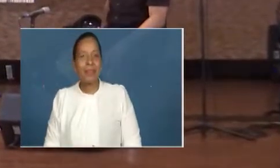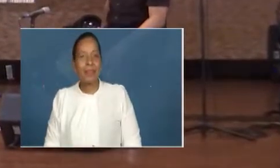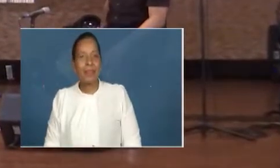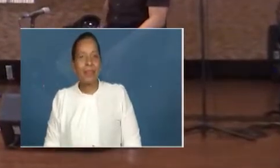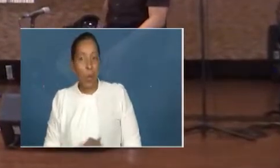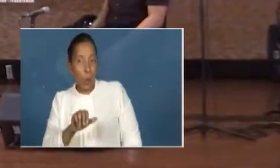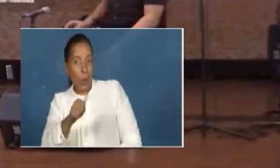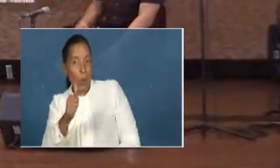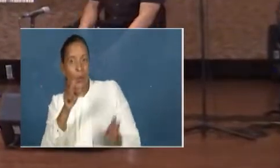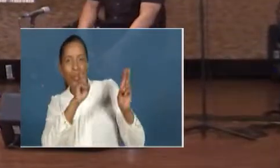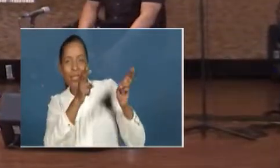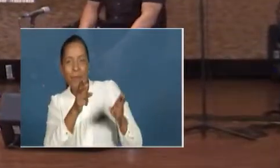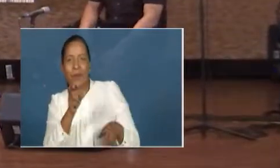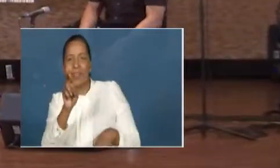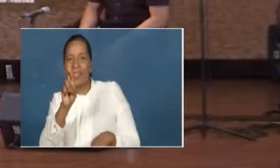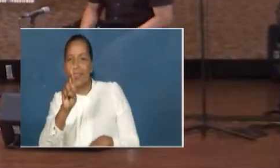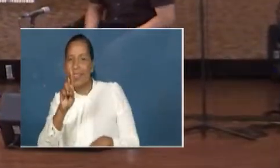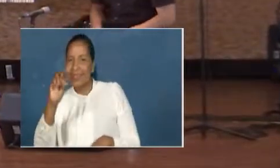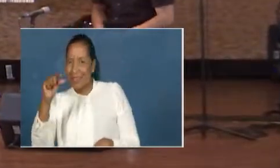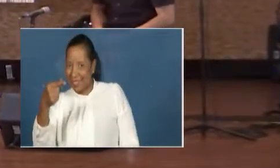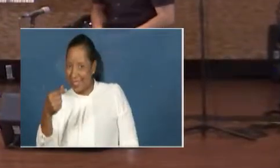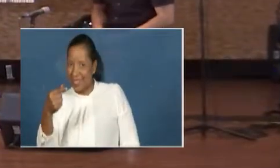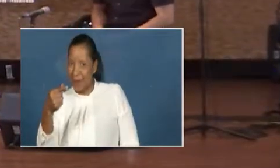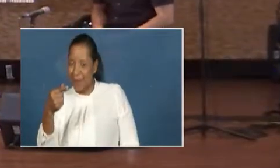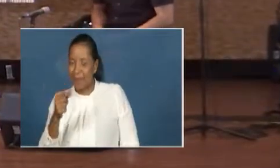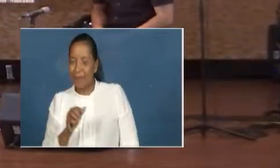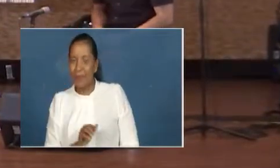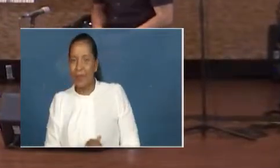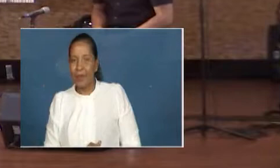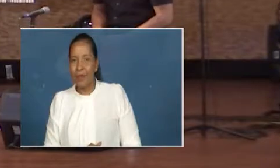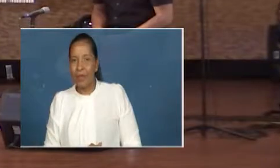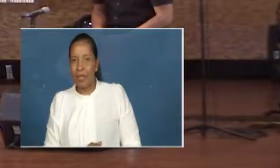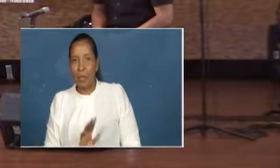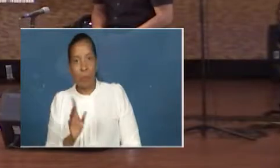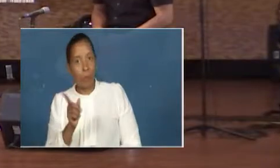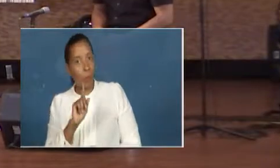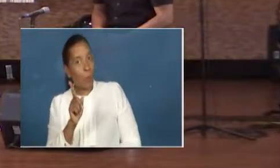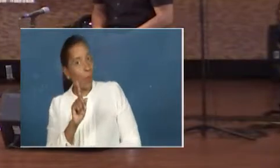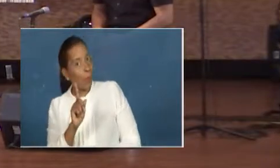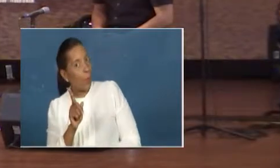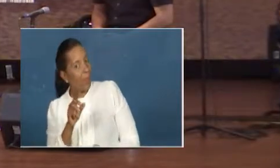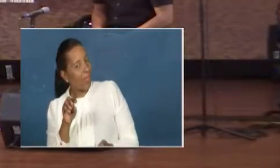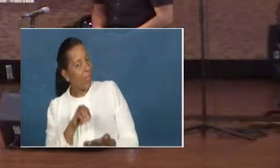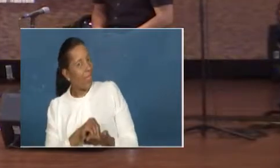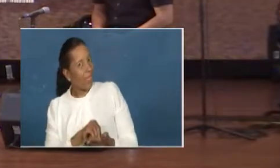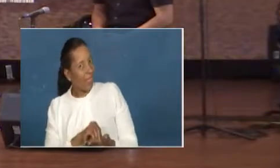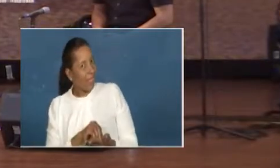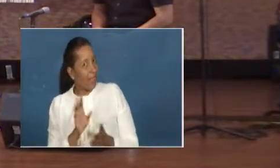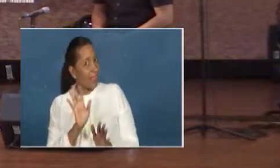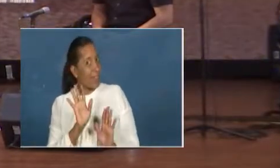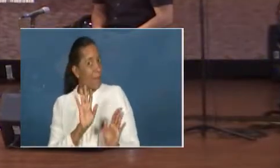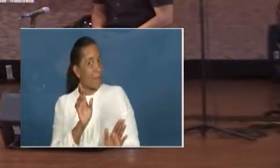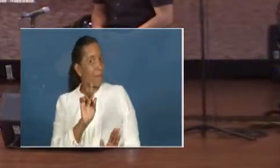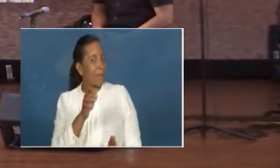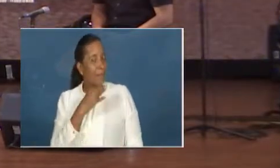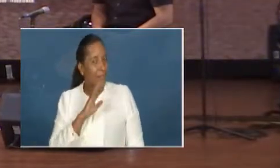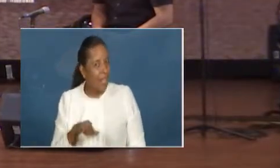Otro tema de Rogelio García. ¿Sí? Sí. No lo vayan a malinterpretar porque no. A